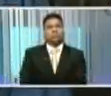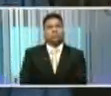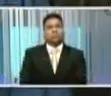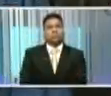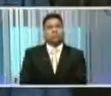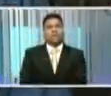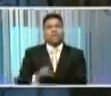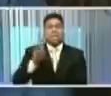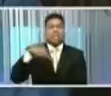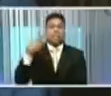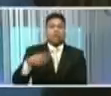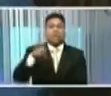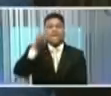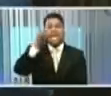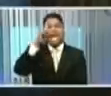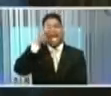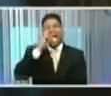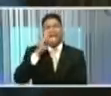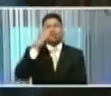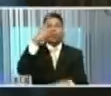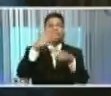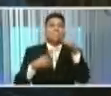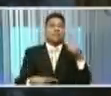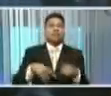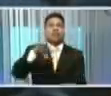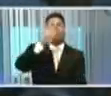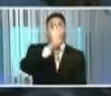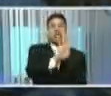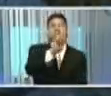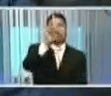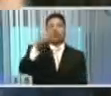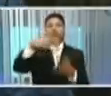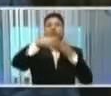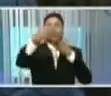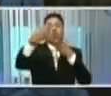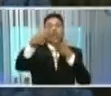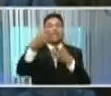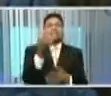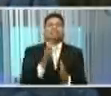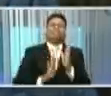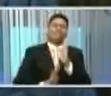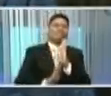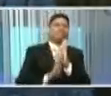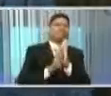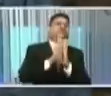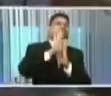después de año y medio, primera vez llegó a $41 y creo que va para arriba.